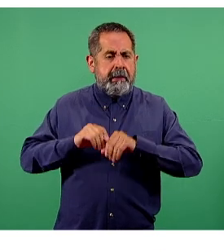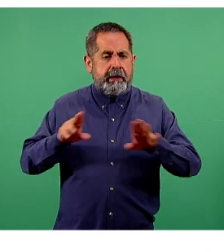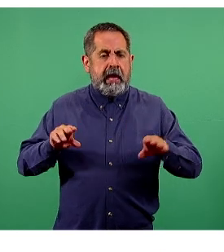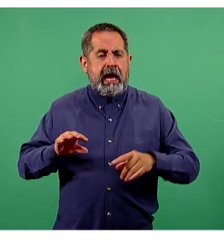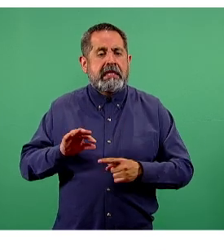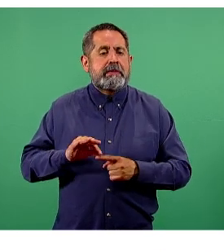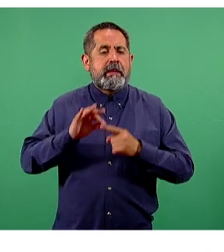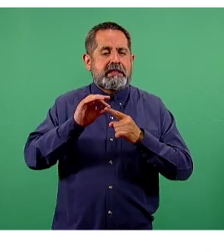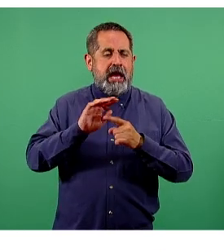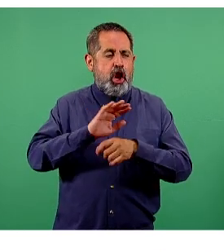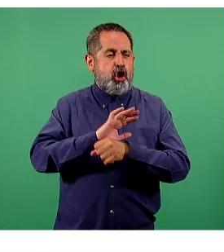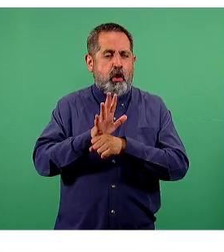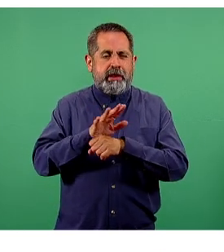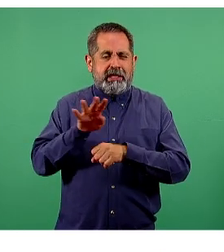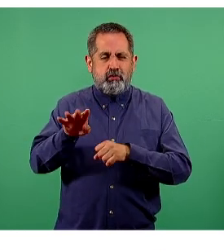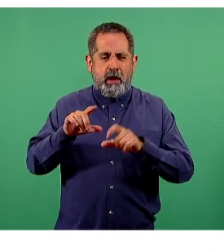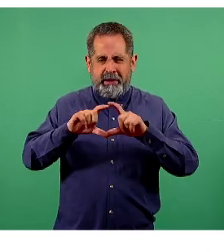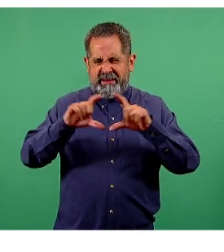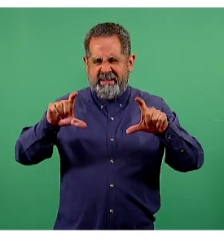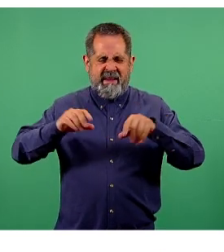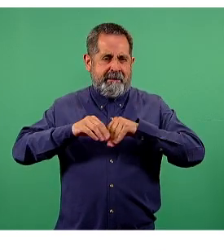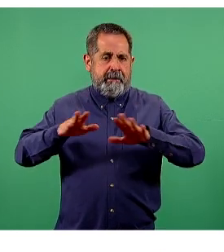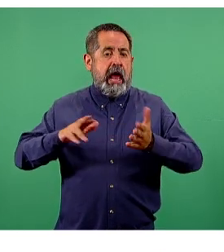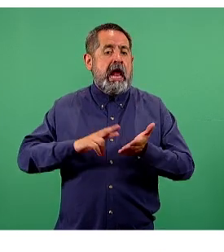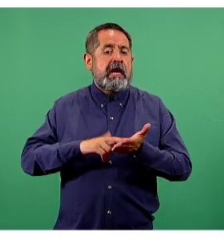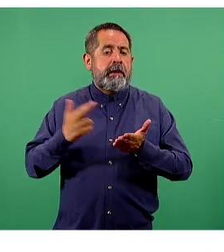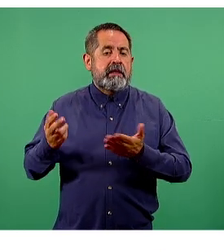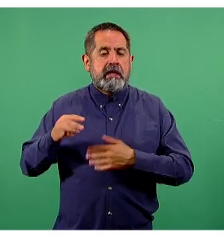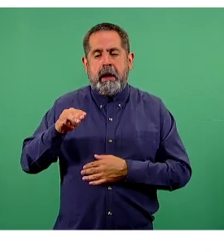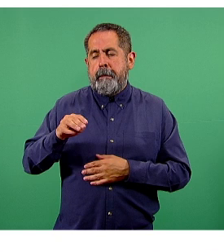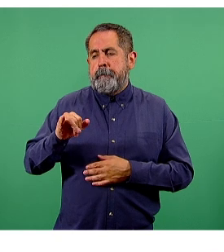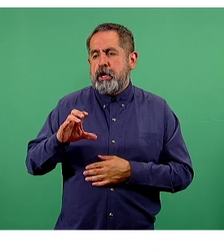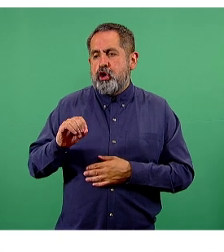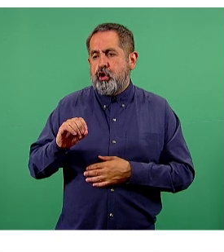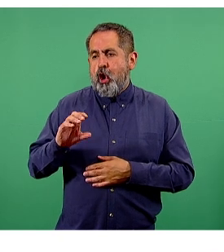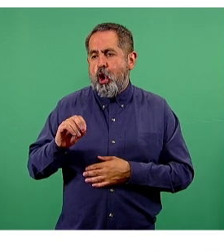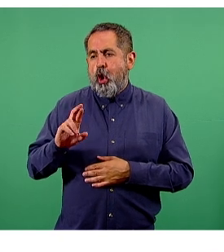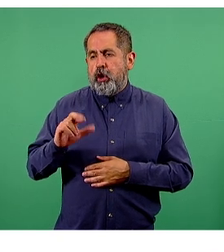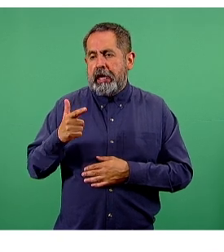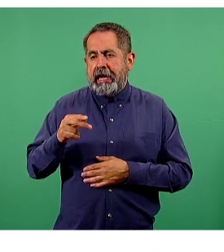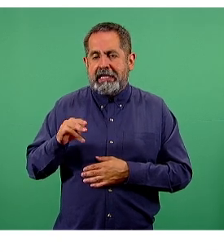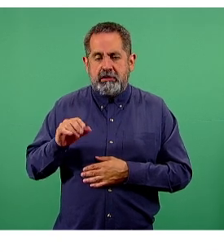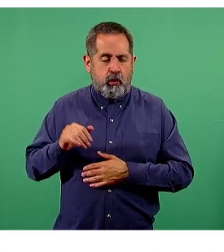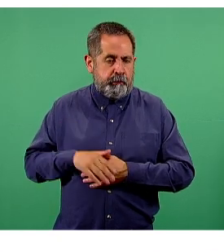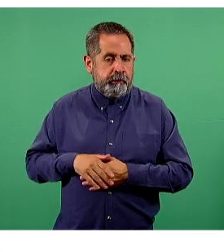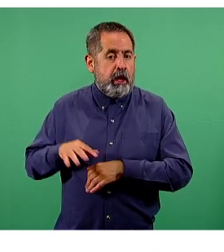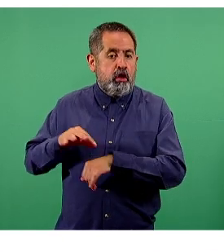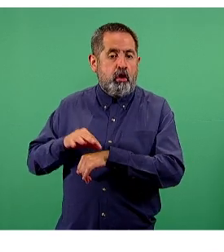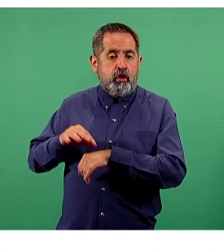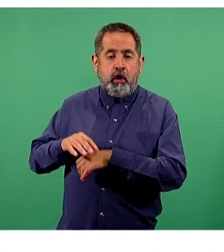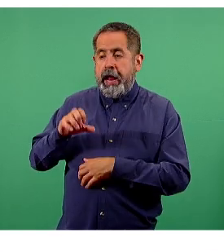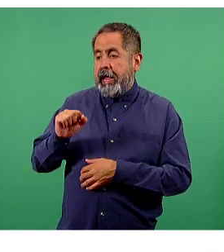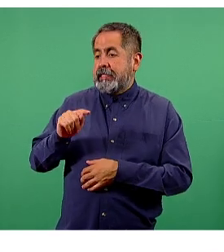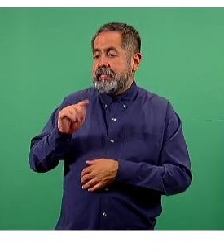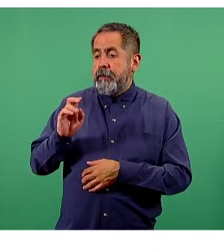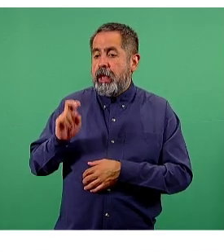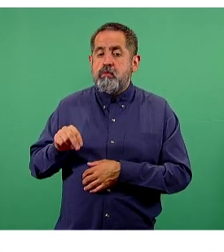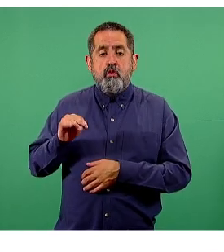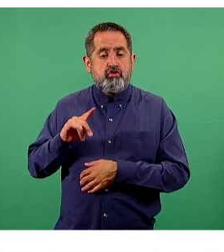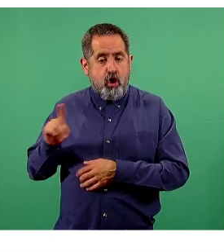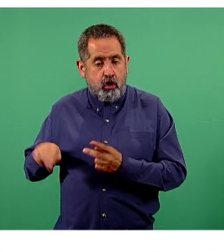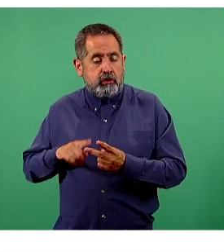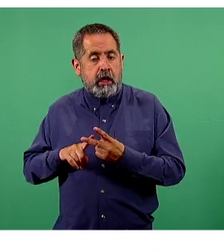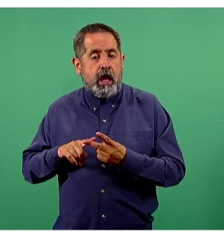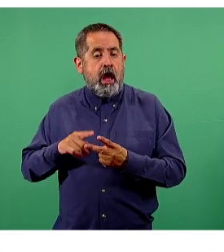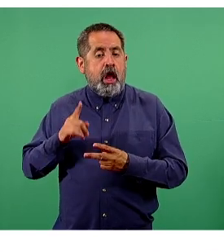de COVID-19 en la revista Microorganismos. El doctor Esteban Muñoz Medina y la